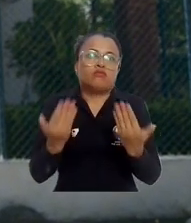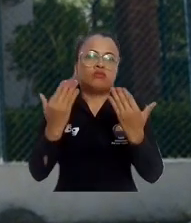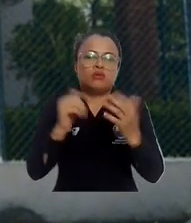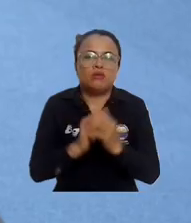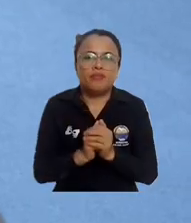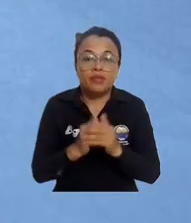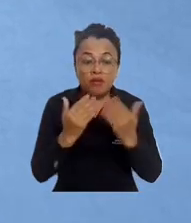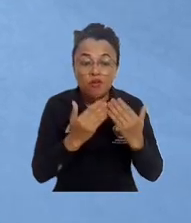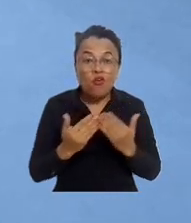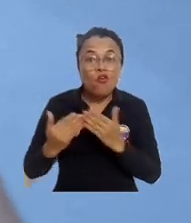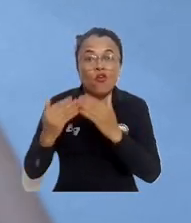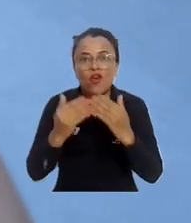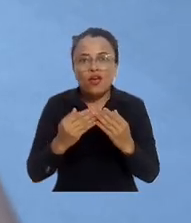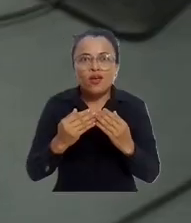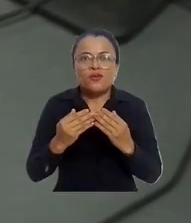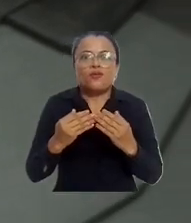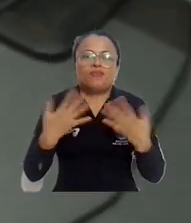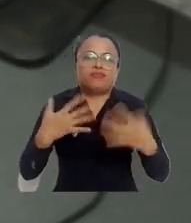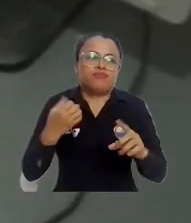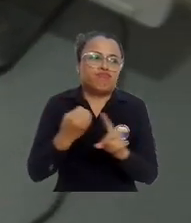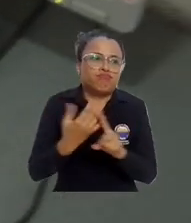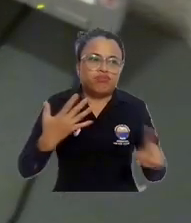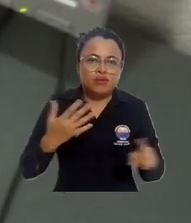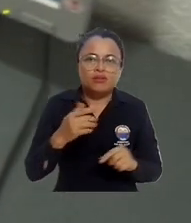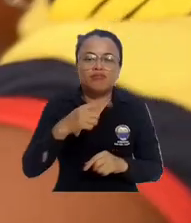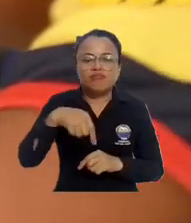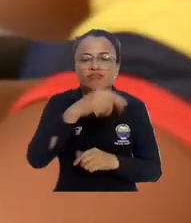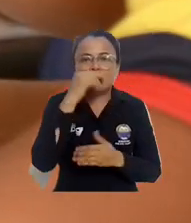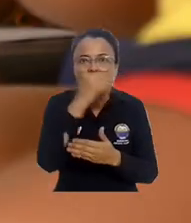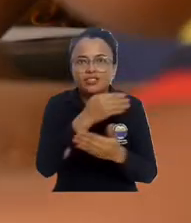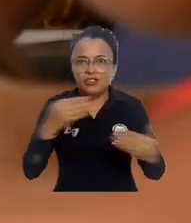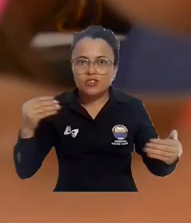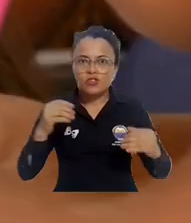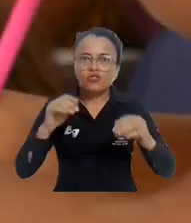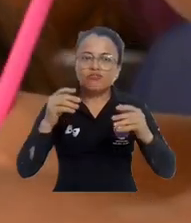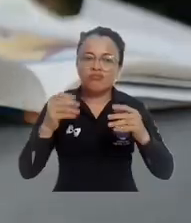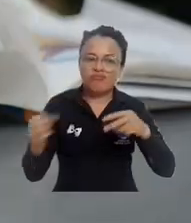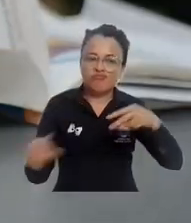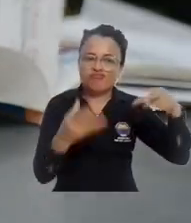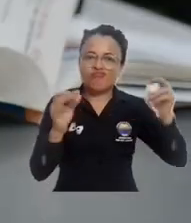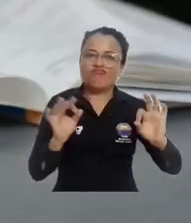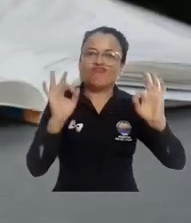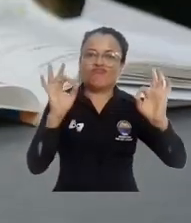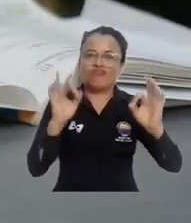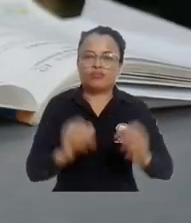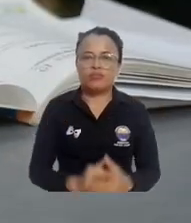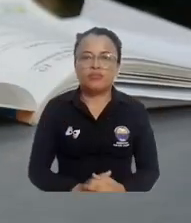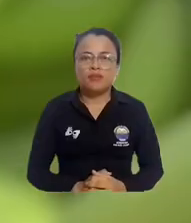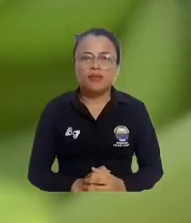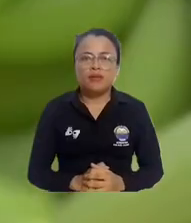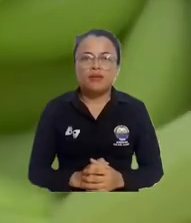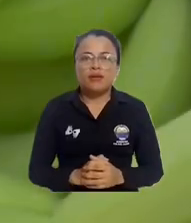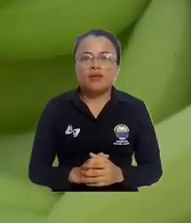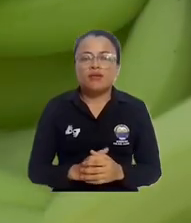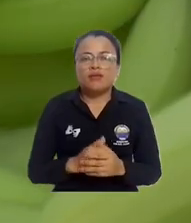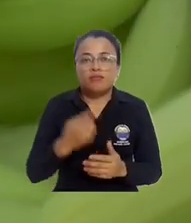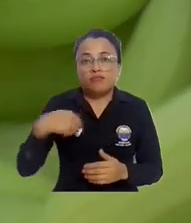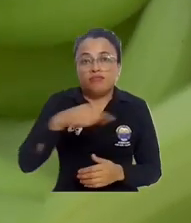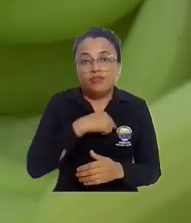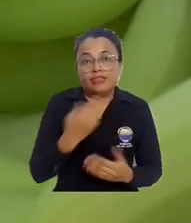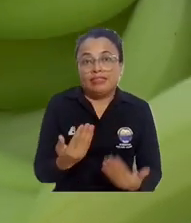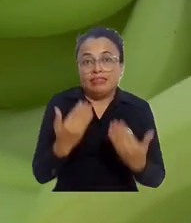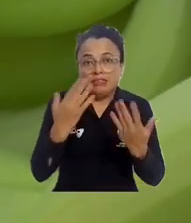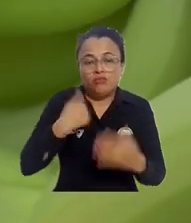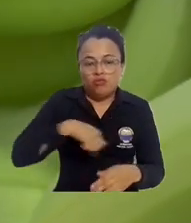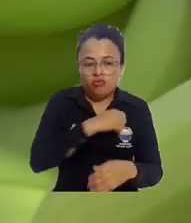nuestros colegios vamos a tener un empuje y los niños van a tener una educación de calidad nos pueden beneficiar porque